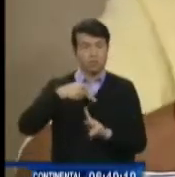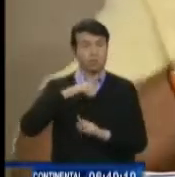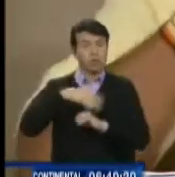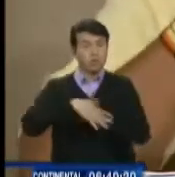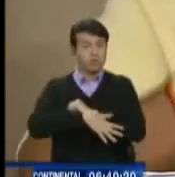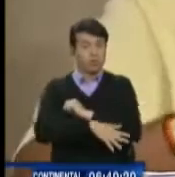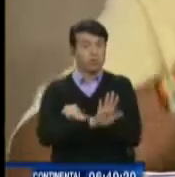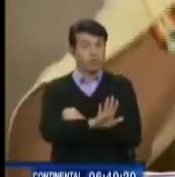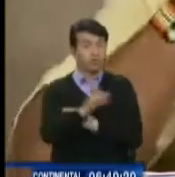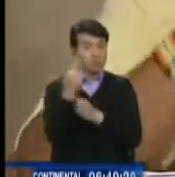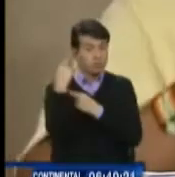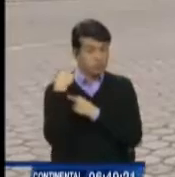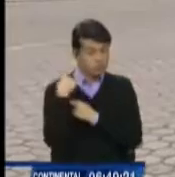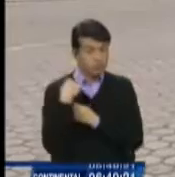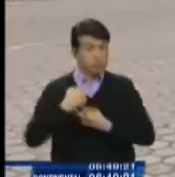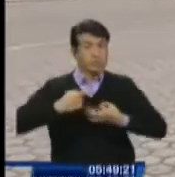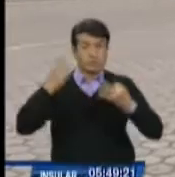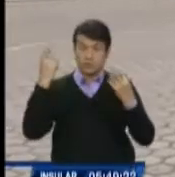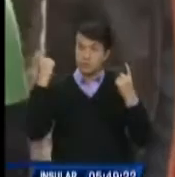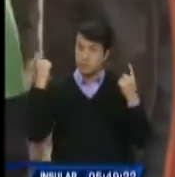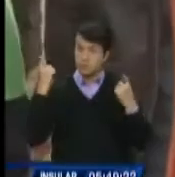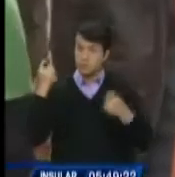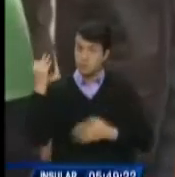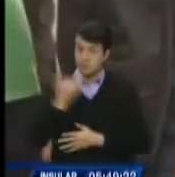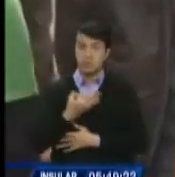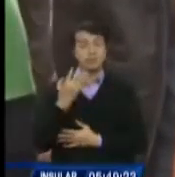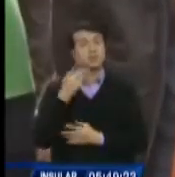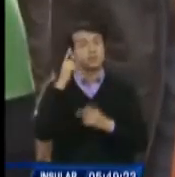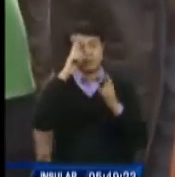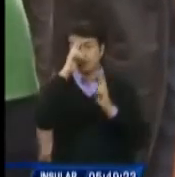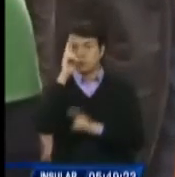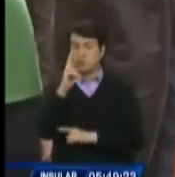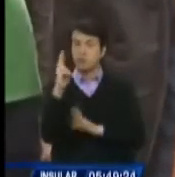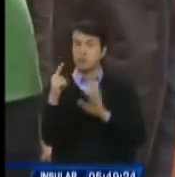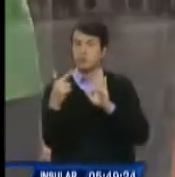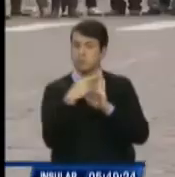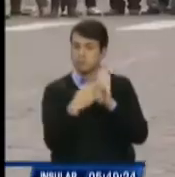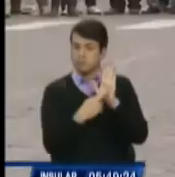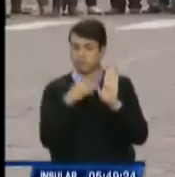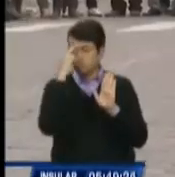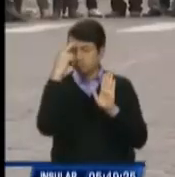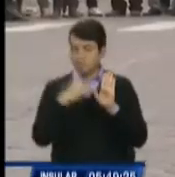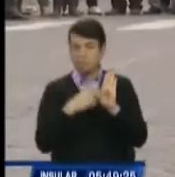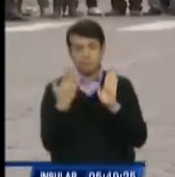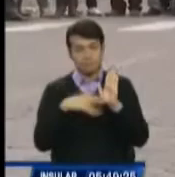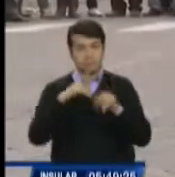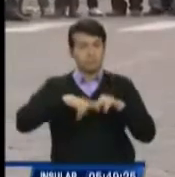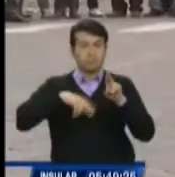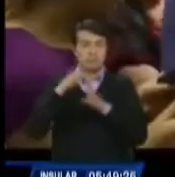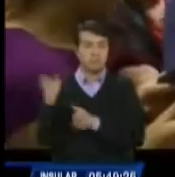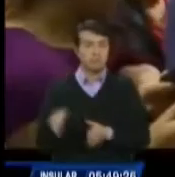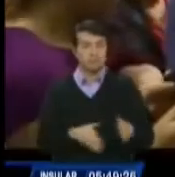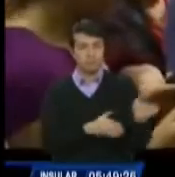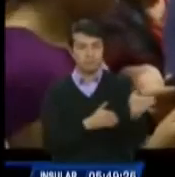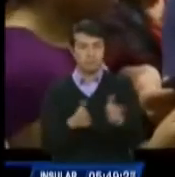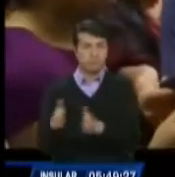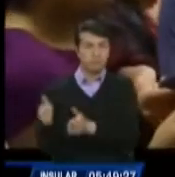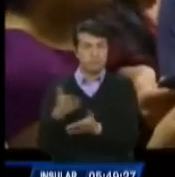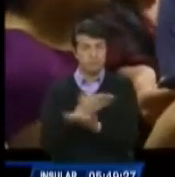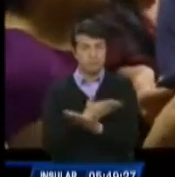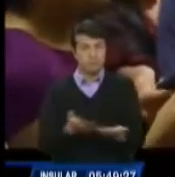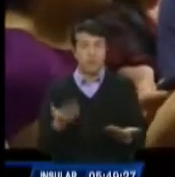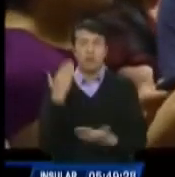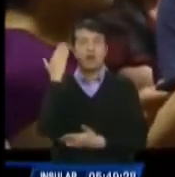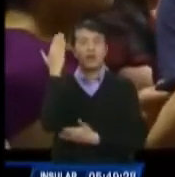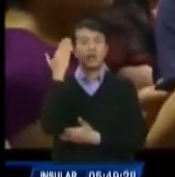obligación y responsabilidad de respetar las disposiciones ambientales para finalizar la construcción de la carretera. En tal sentido,